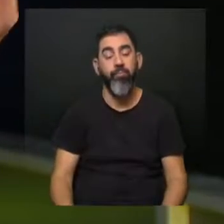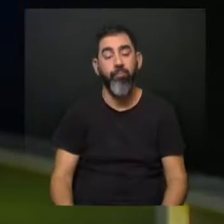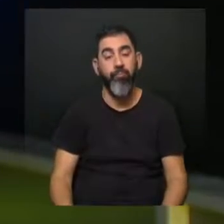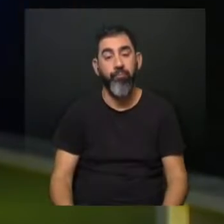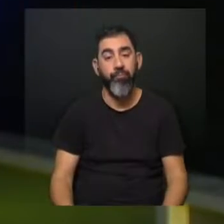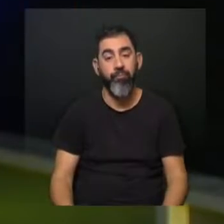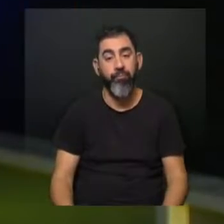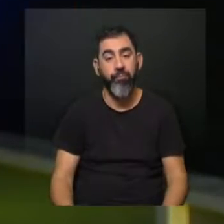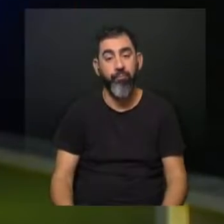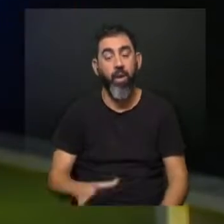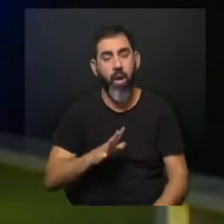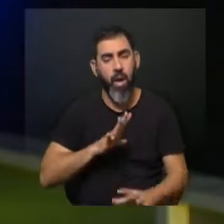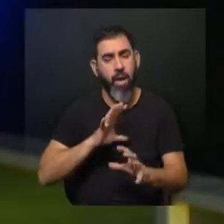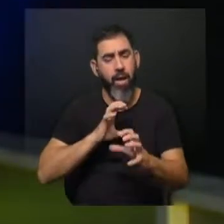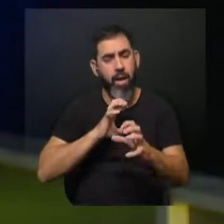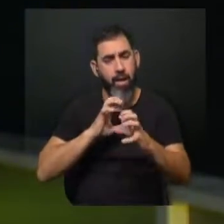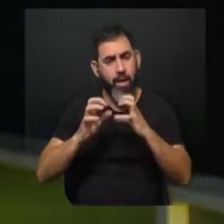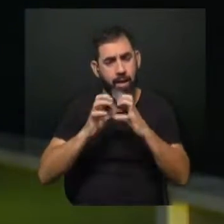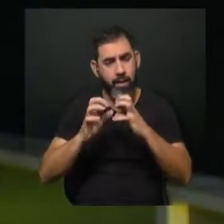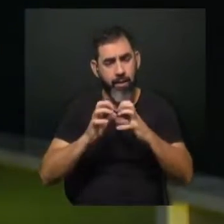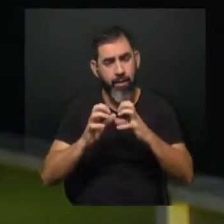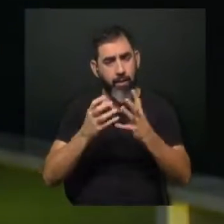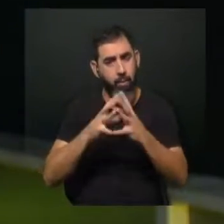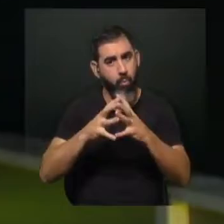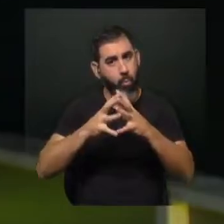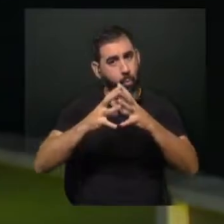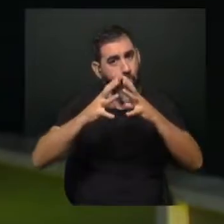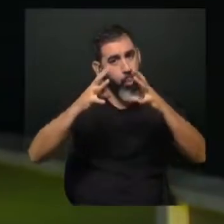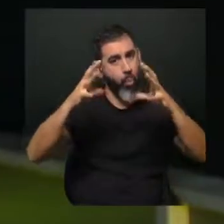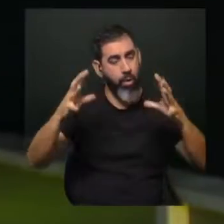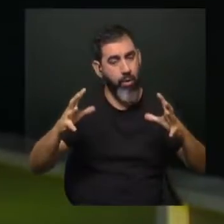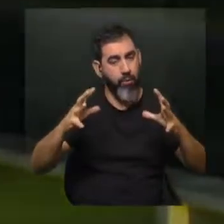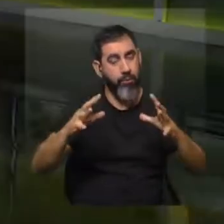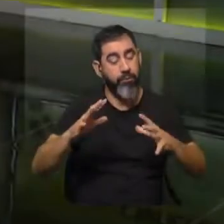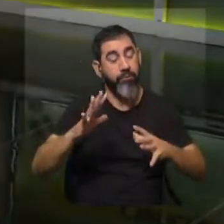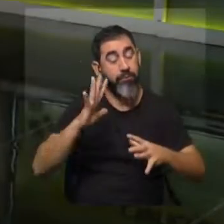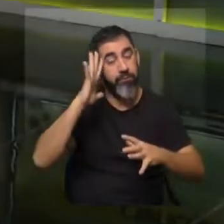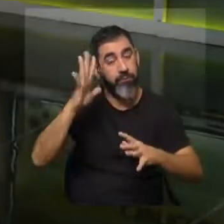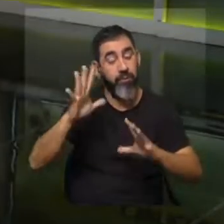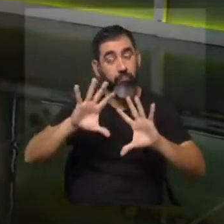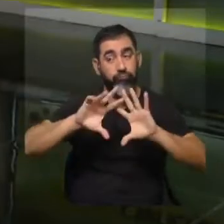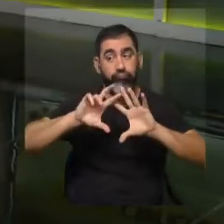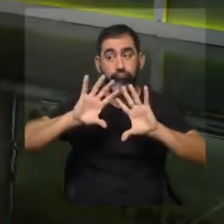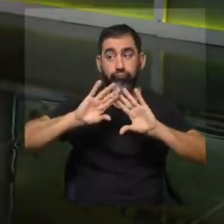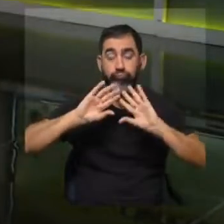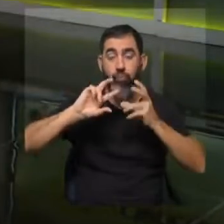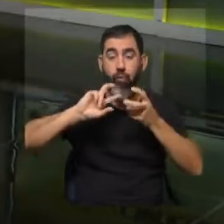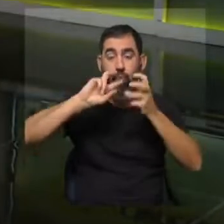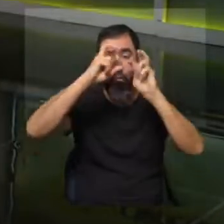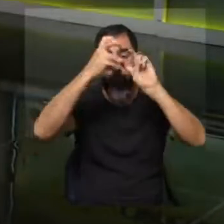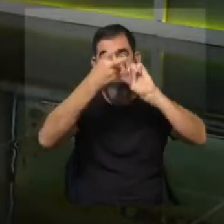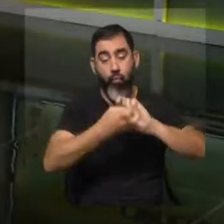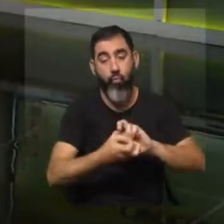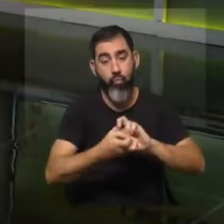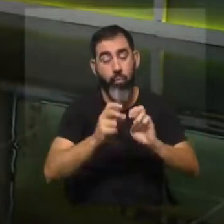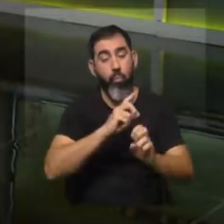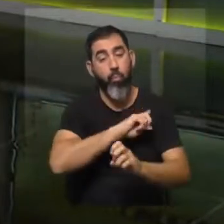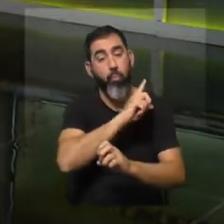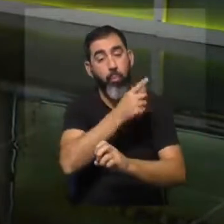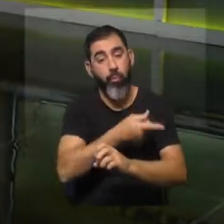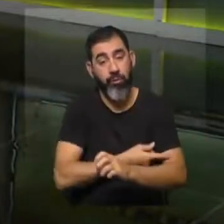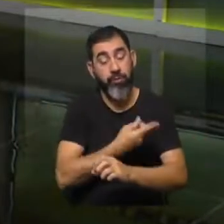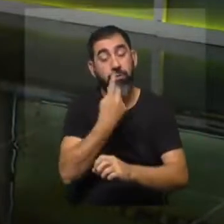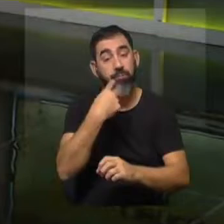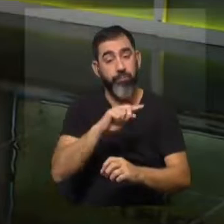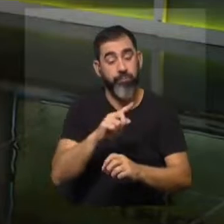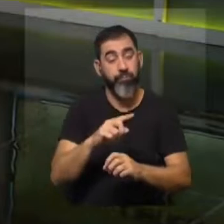es una cantidad de energía enorme, sobre todo si uno tiene en cuenta la relación de volumen, ¿no? Con la potencialidad de género, pero que empieza